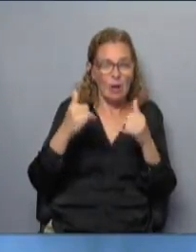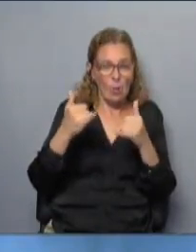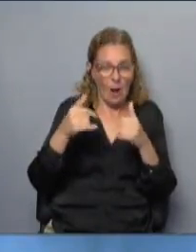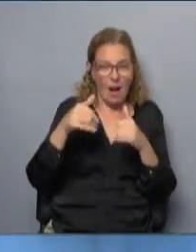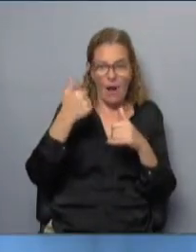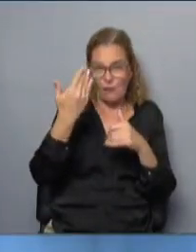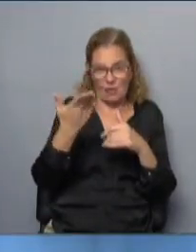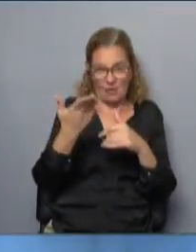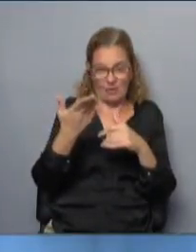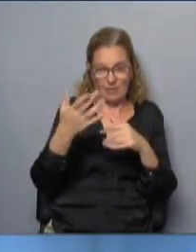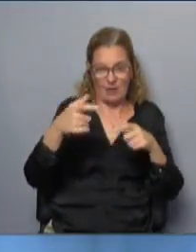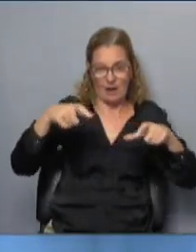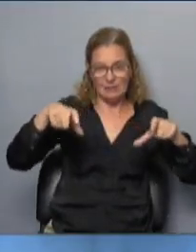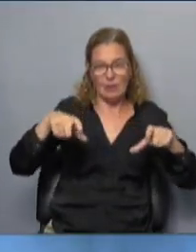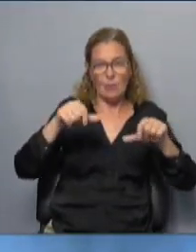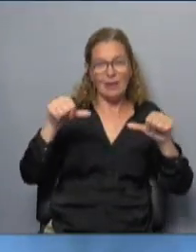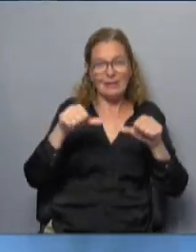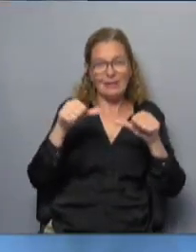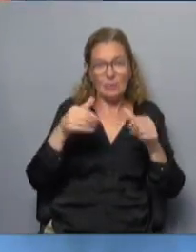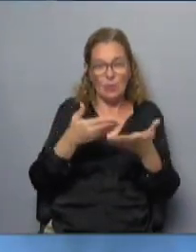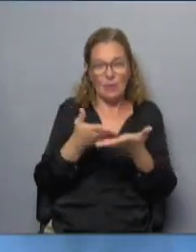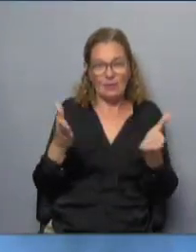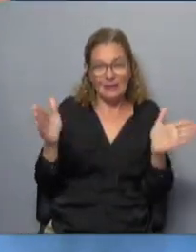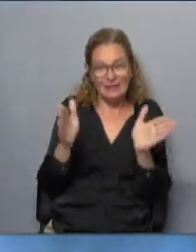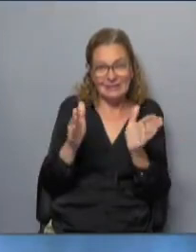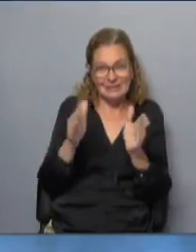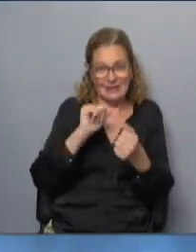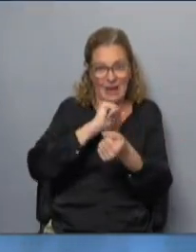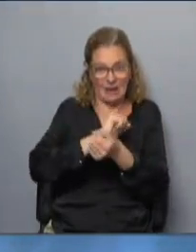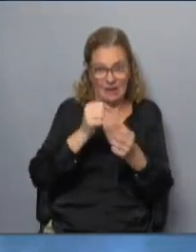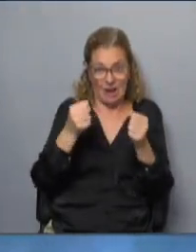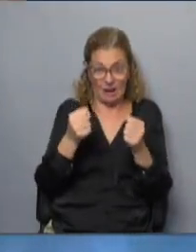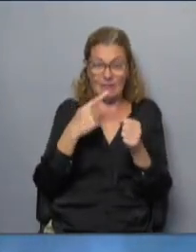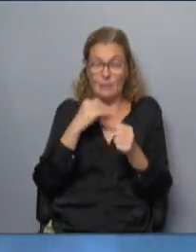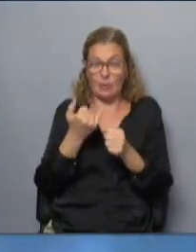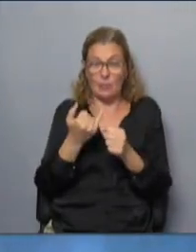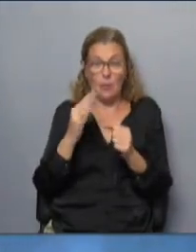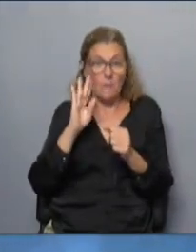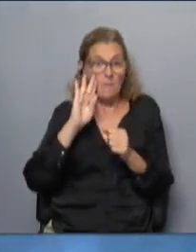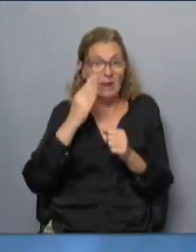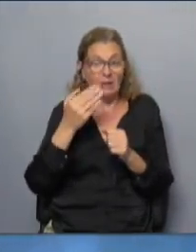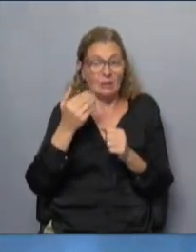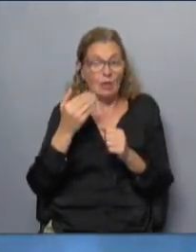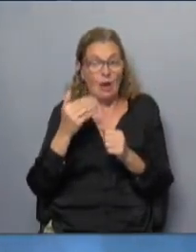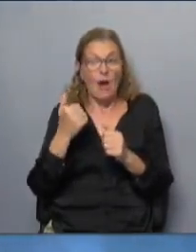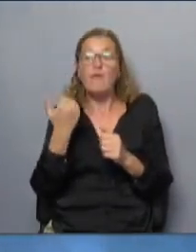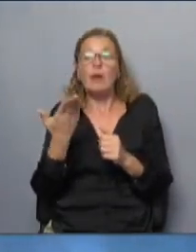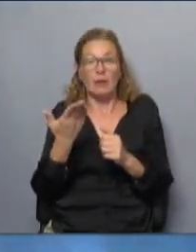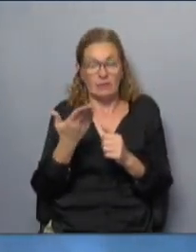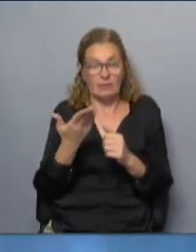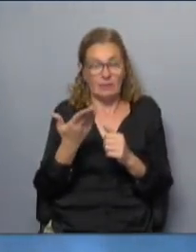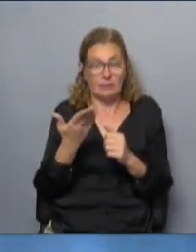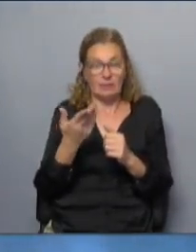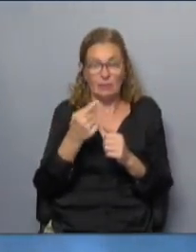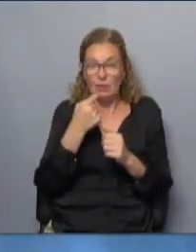capos cómo hacemos para que la cancha chica que es la cárcel sea lo más parecido al afuera este